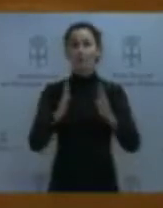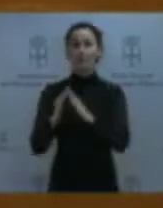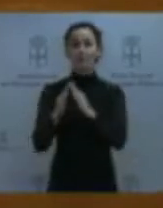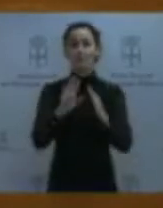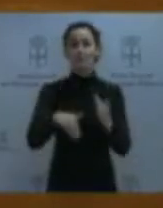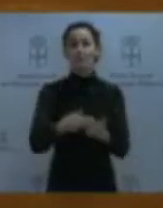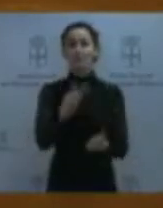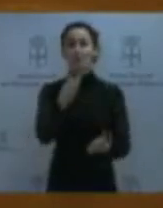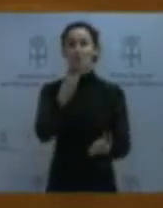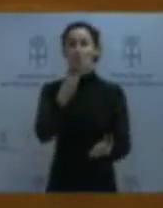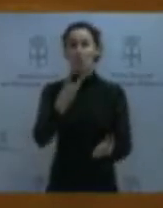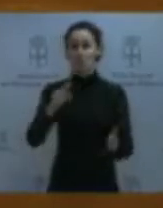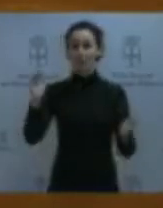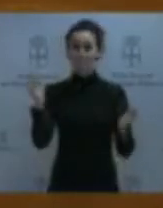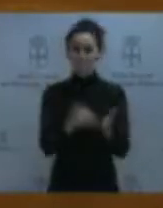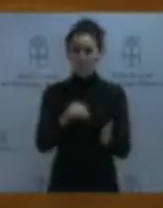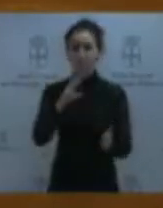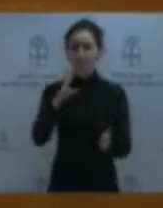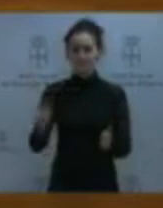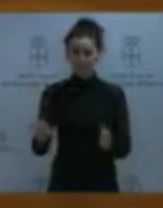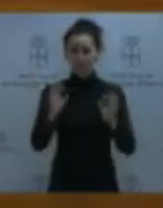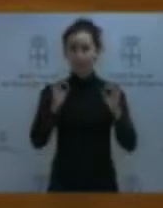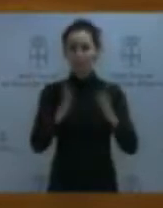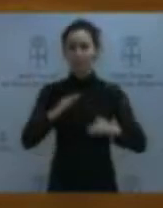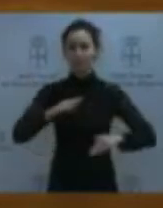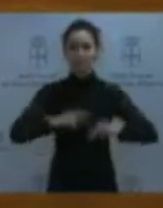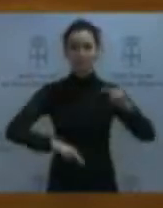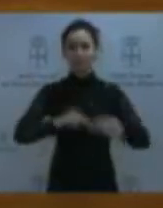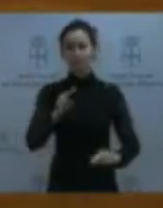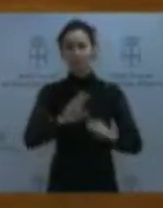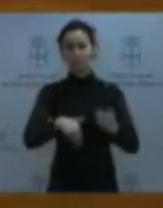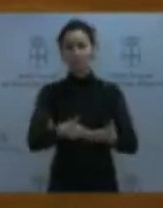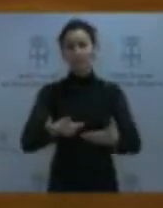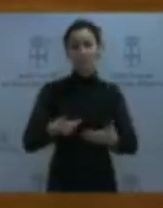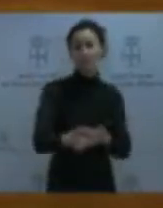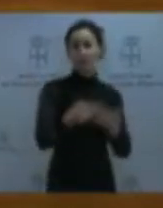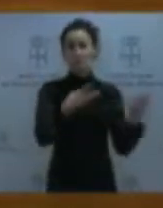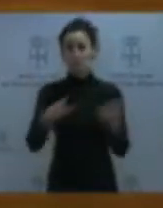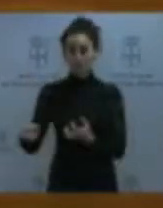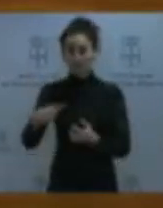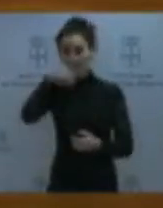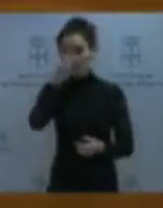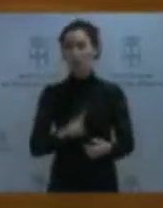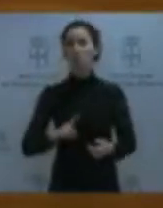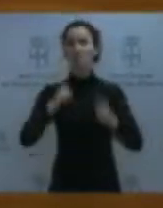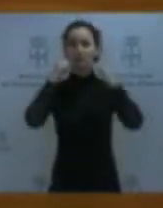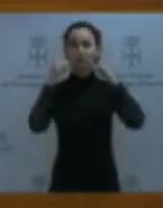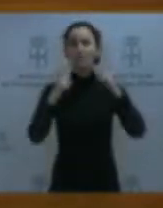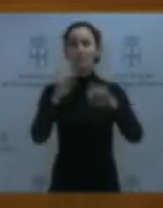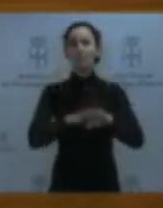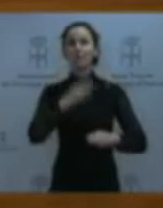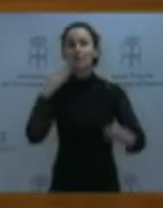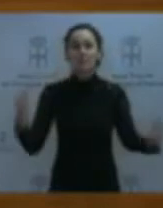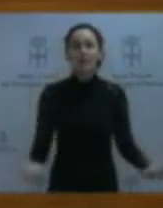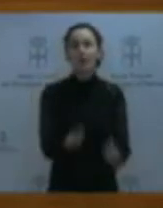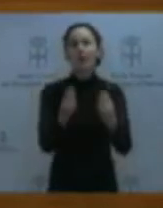construir 900 viviendas al año, hasta entonces, 800, no lo sé? Pues no lo sé. O sea, ¿podemos hacer un esfuerzo para mejorar